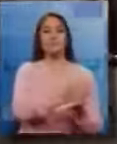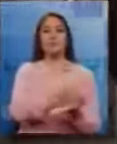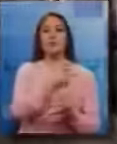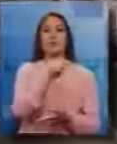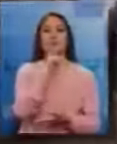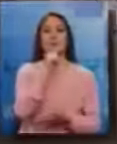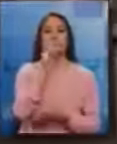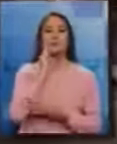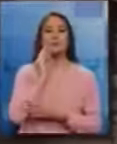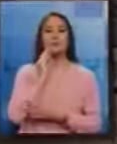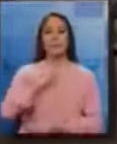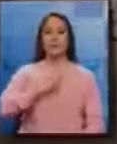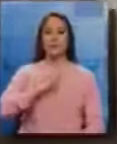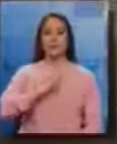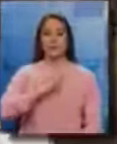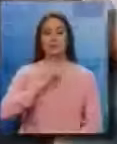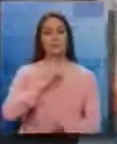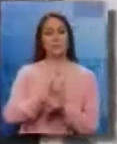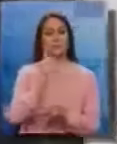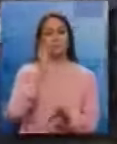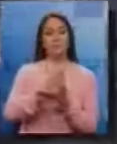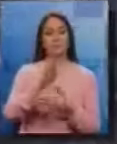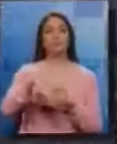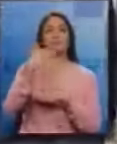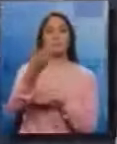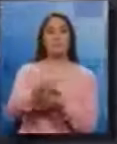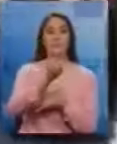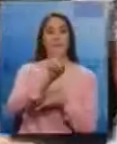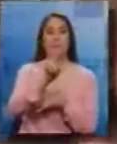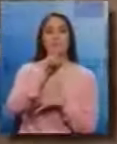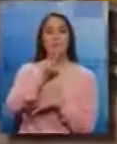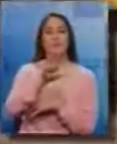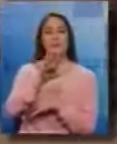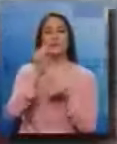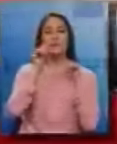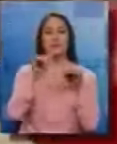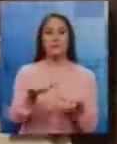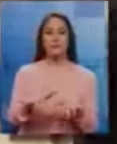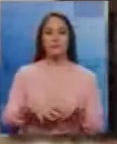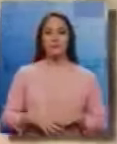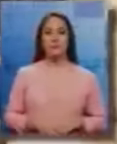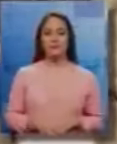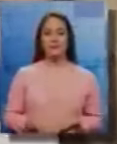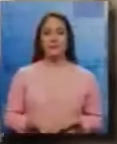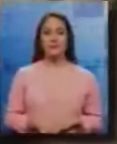pericias técnicas y se la reanudará este viernes 25 de septiembre.